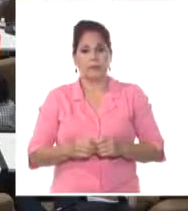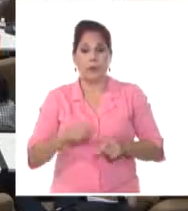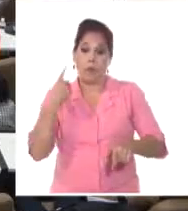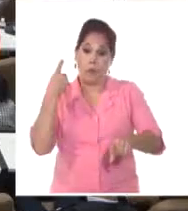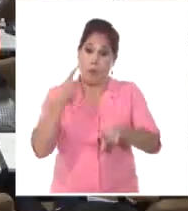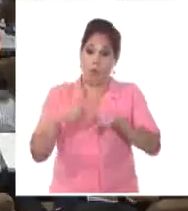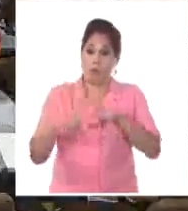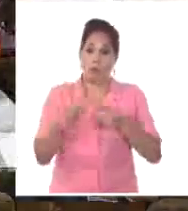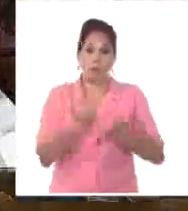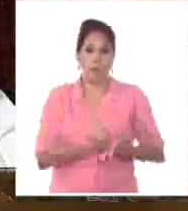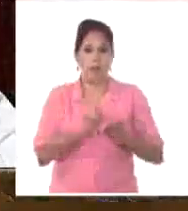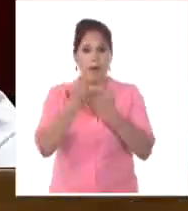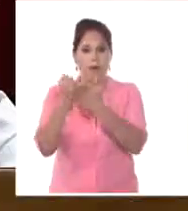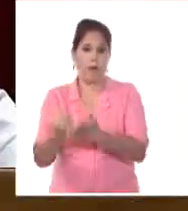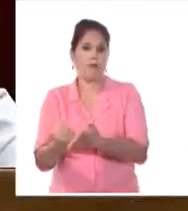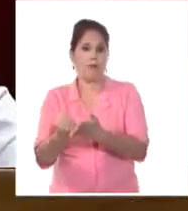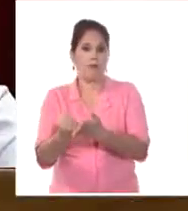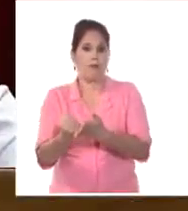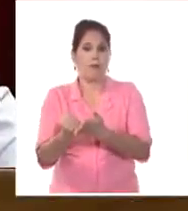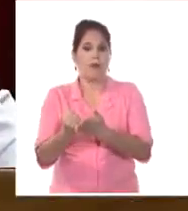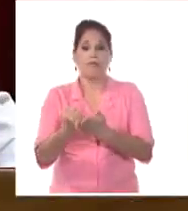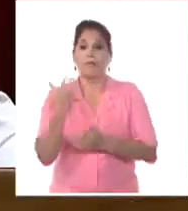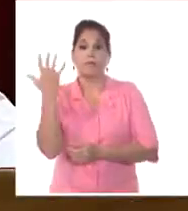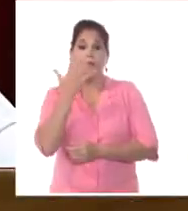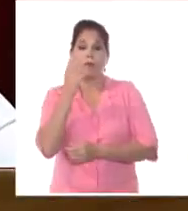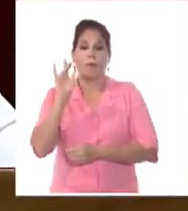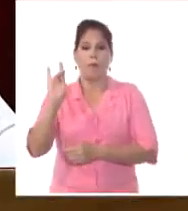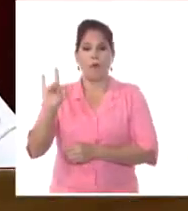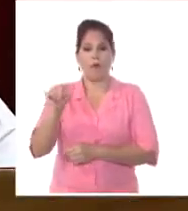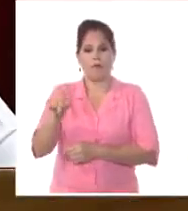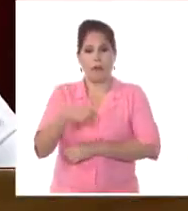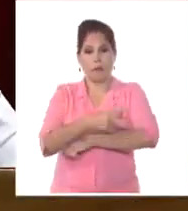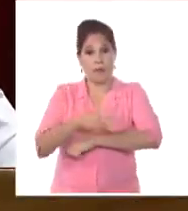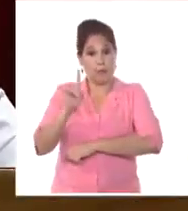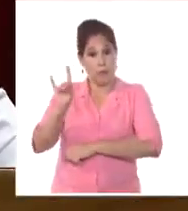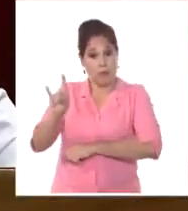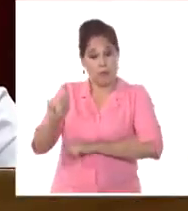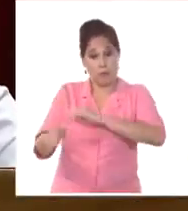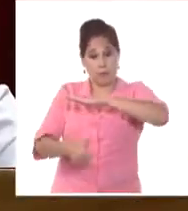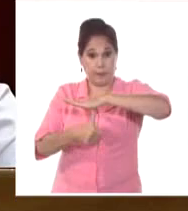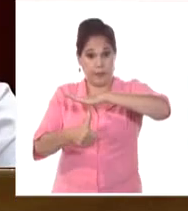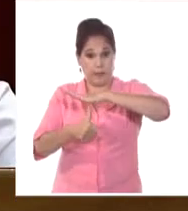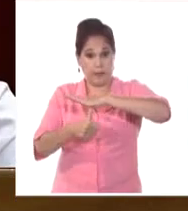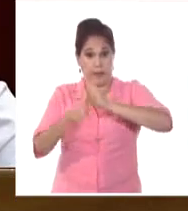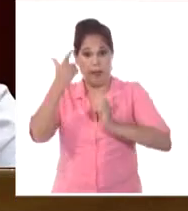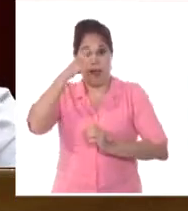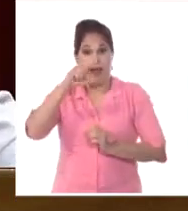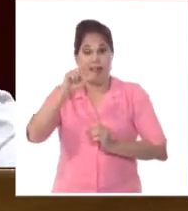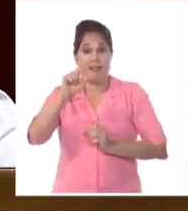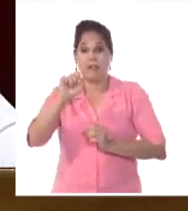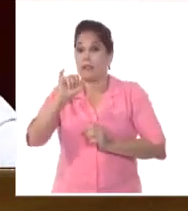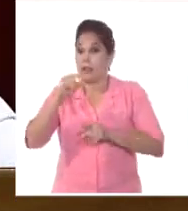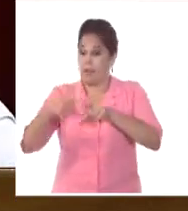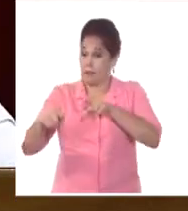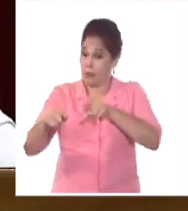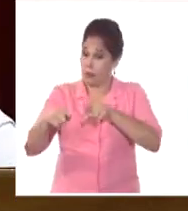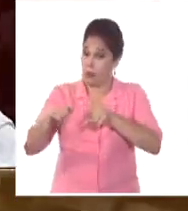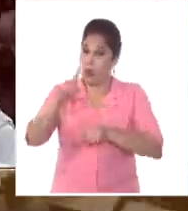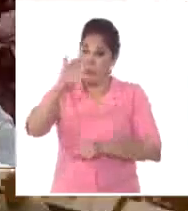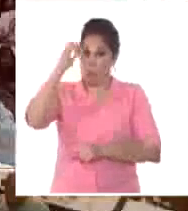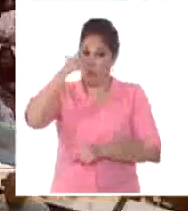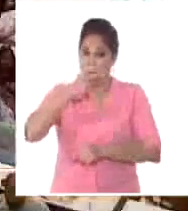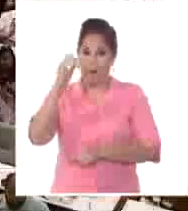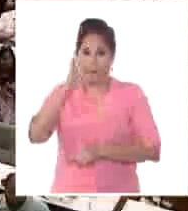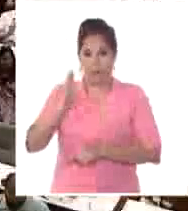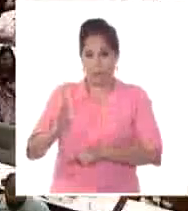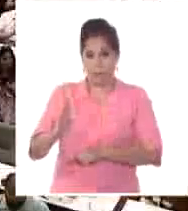También nuestra solidaridad con el Estado Plurinacional de Bolivia, con el presidente Luis Ignacio Lula da Silva en Brasil,